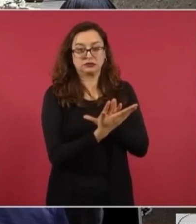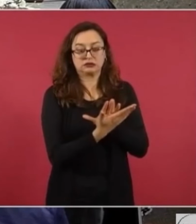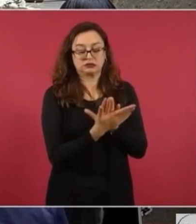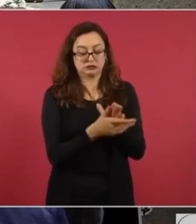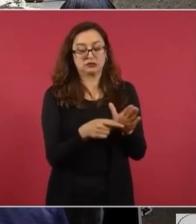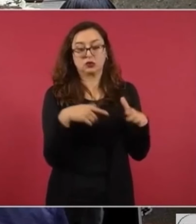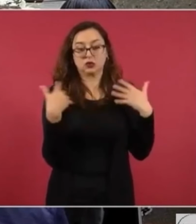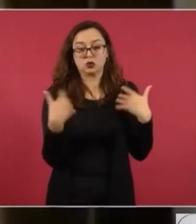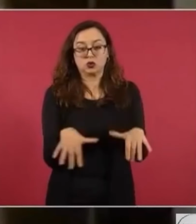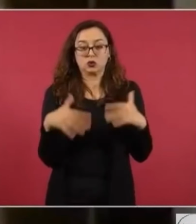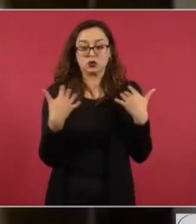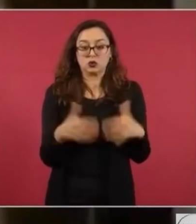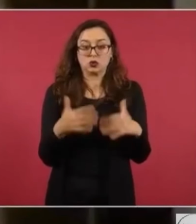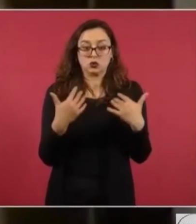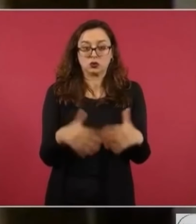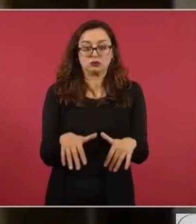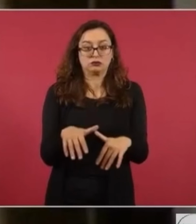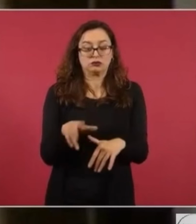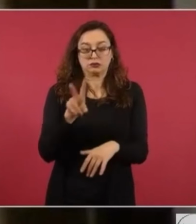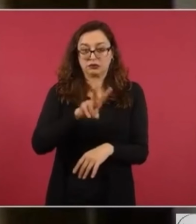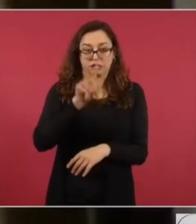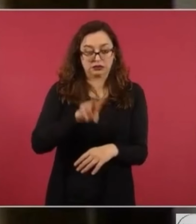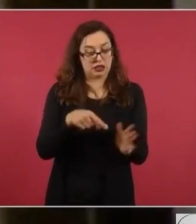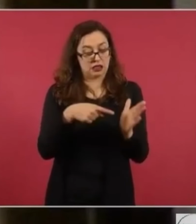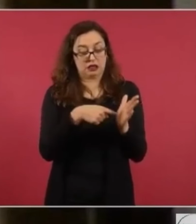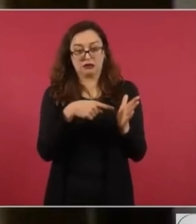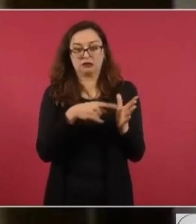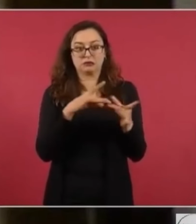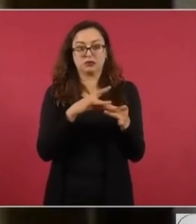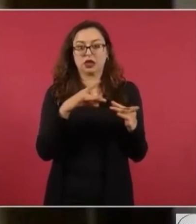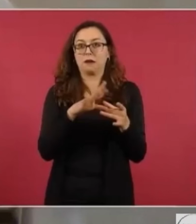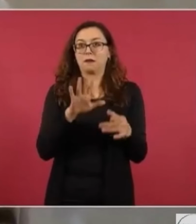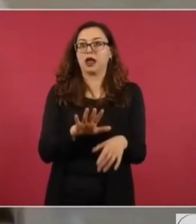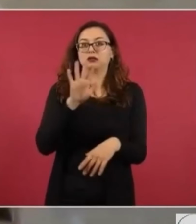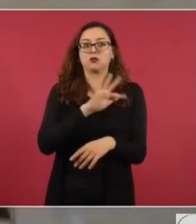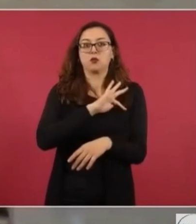es directamente profética.